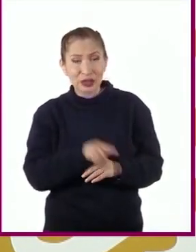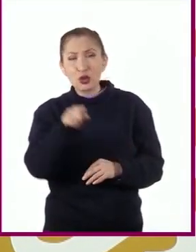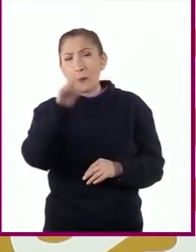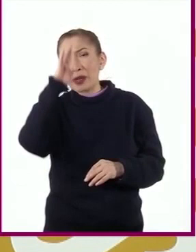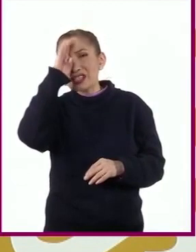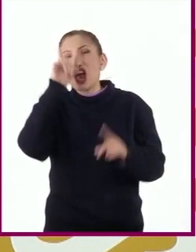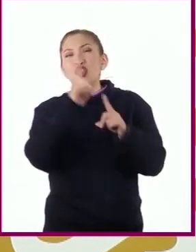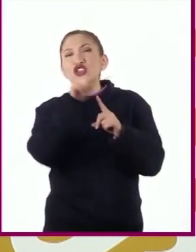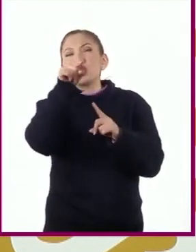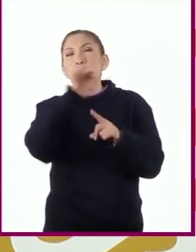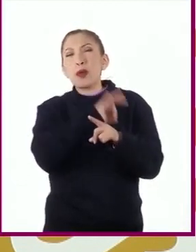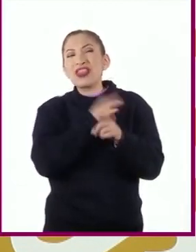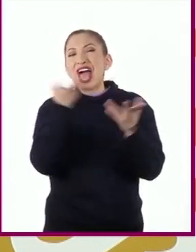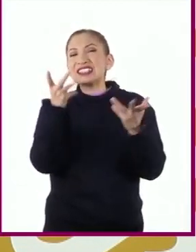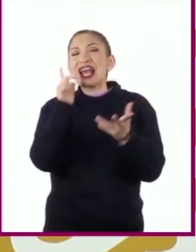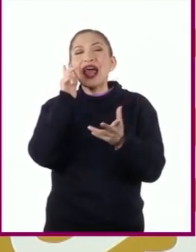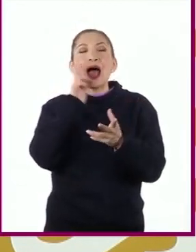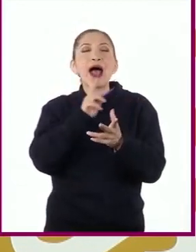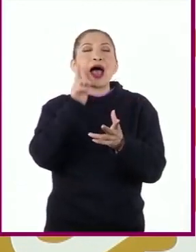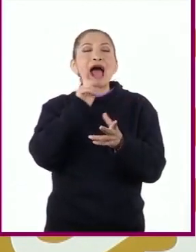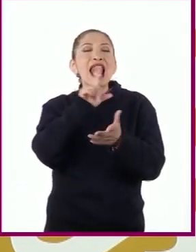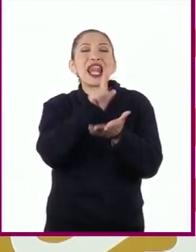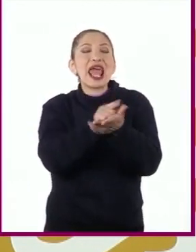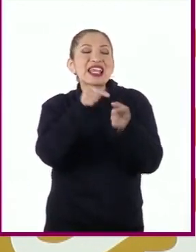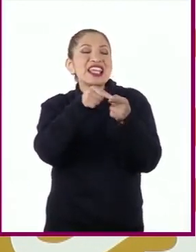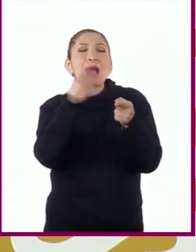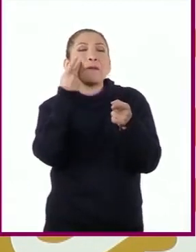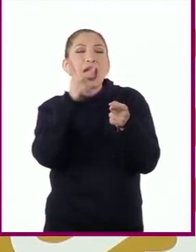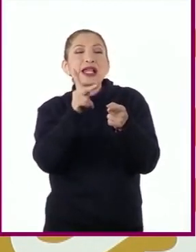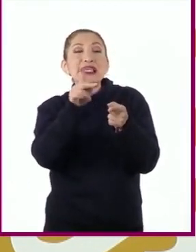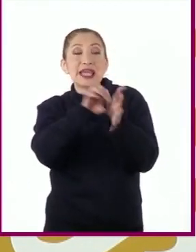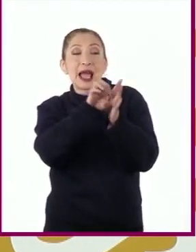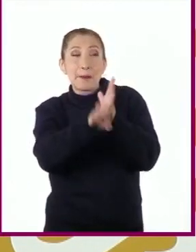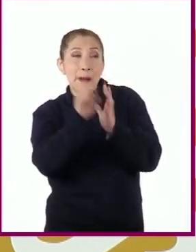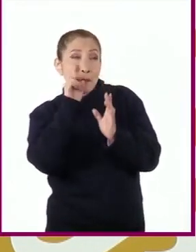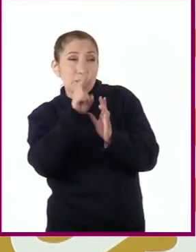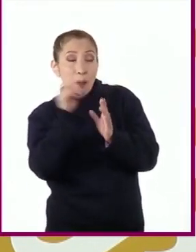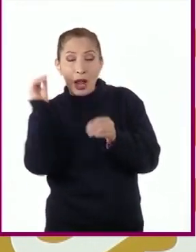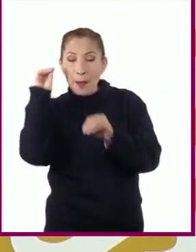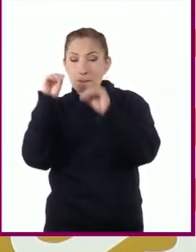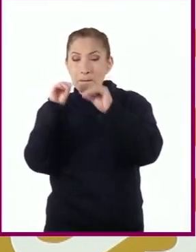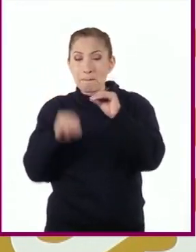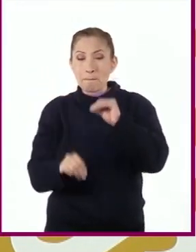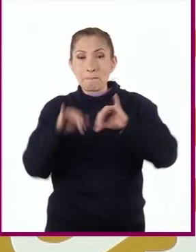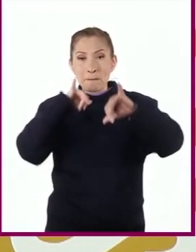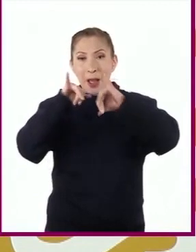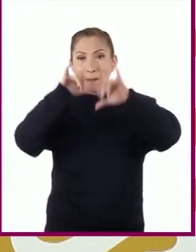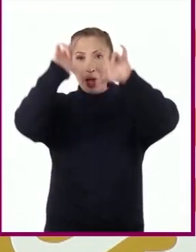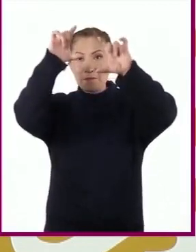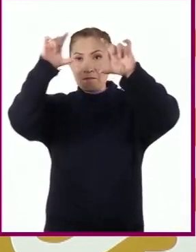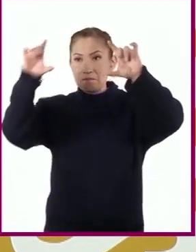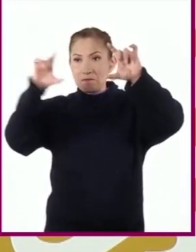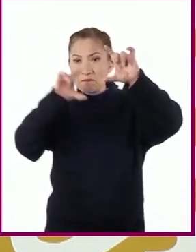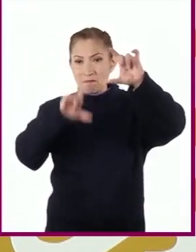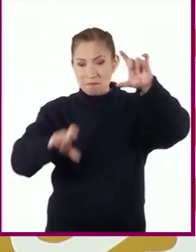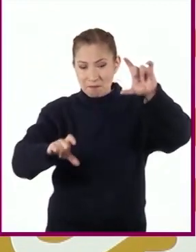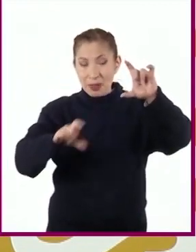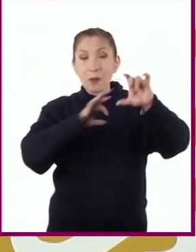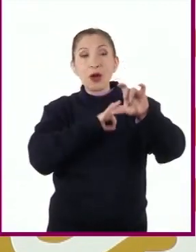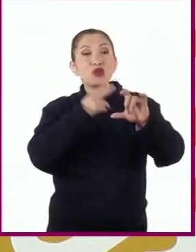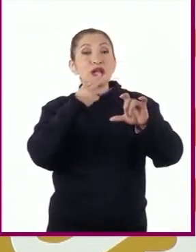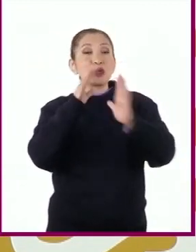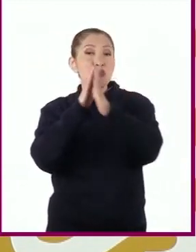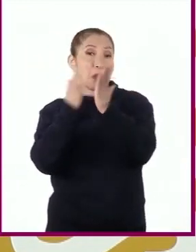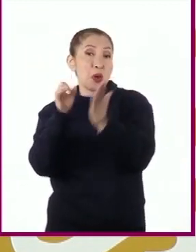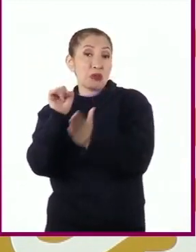Piensen dónde podrían aplicar esta ley y utilicen esos ejemplos para completar su mapa mental. Recuerden que pueden utilizar su